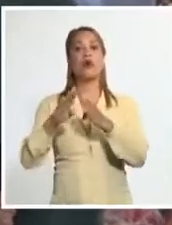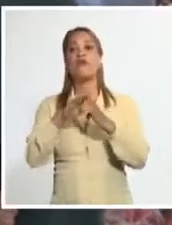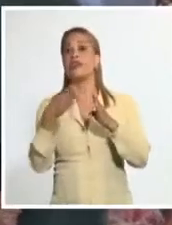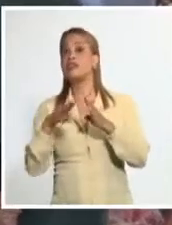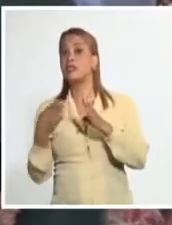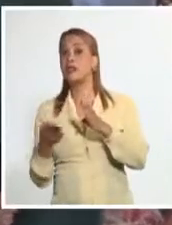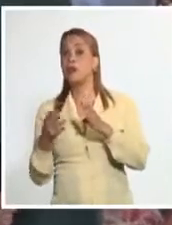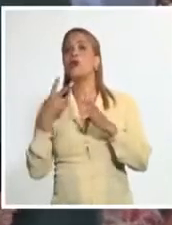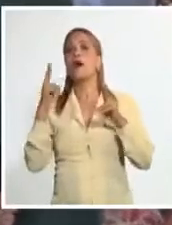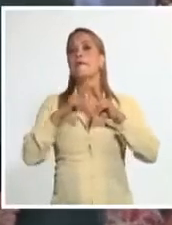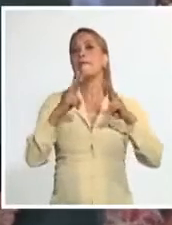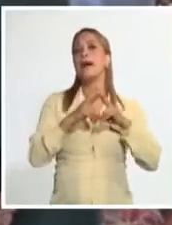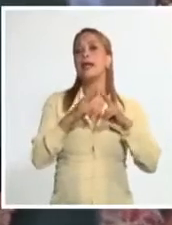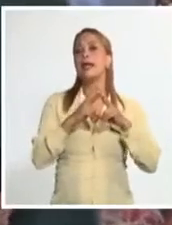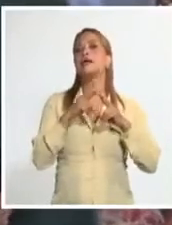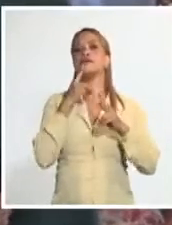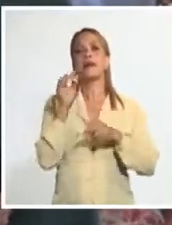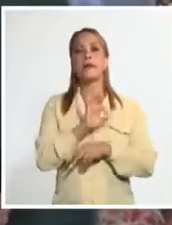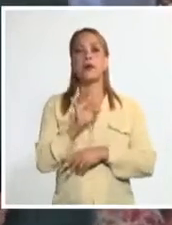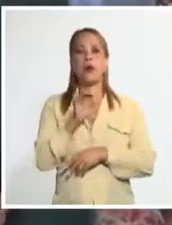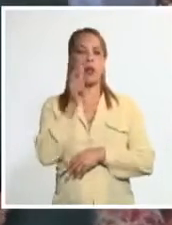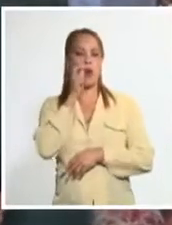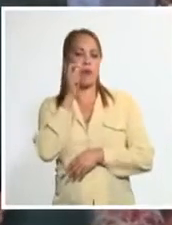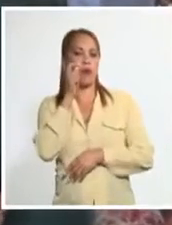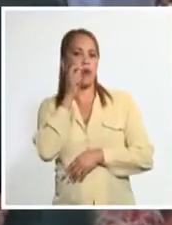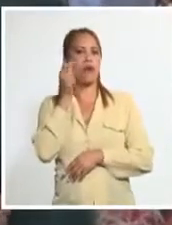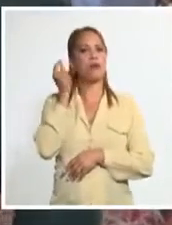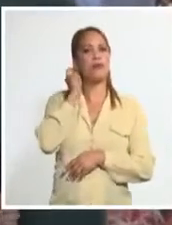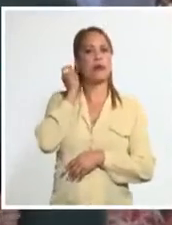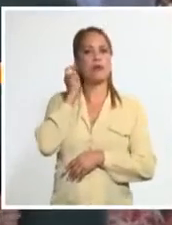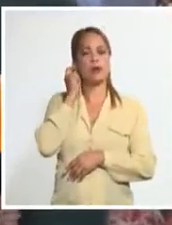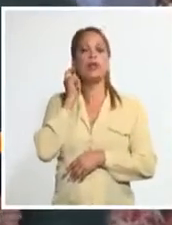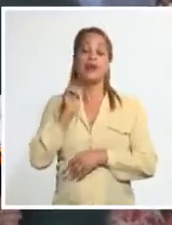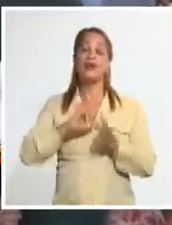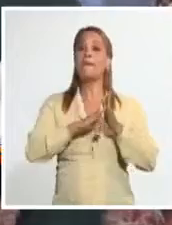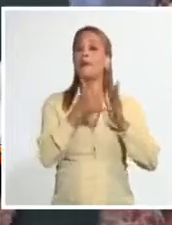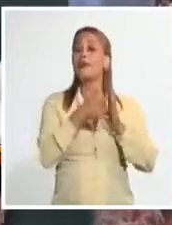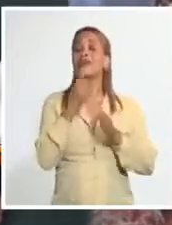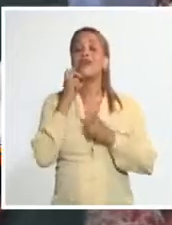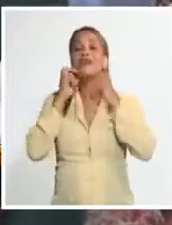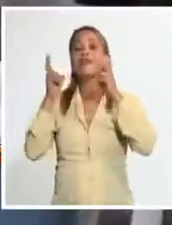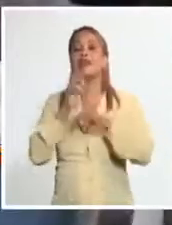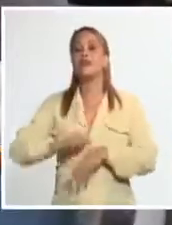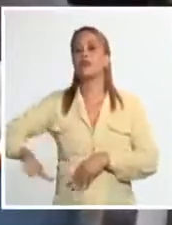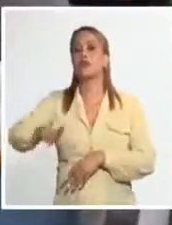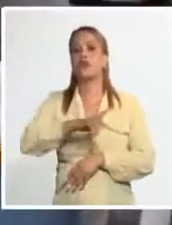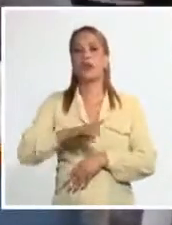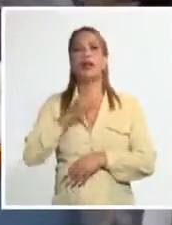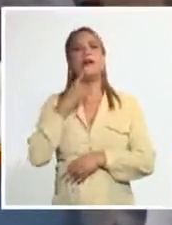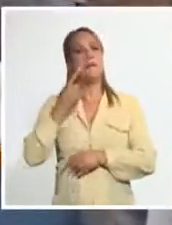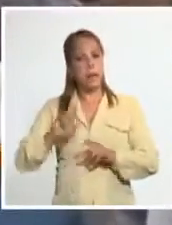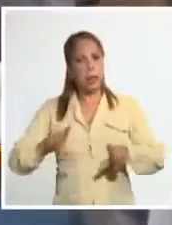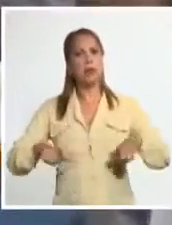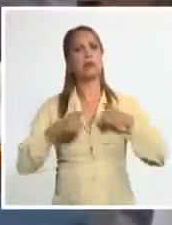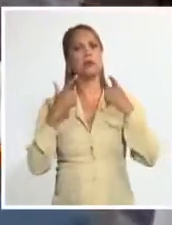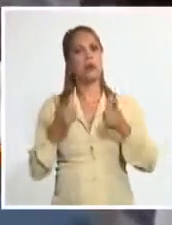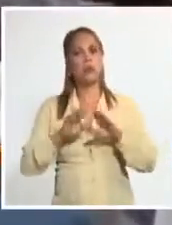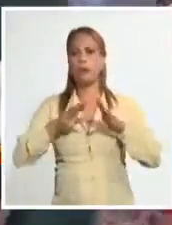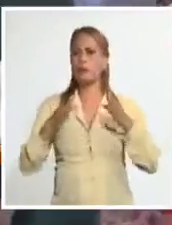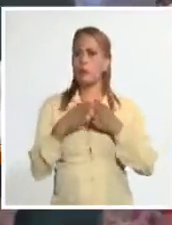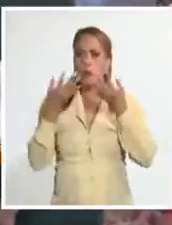parejas del mismo sexo que viven juntas y que tienen un proyecto de vida social, y que al final cumplen con sus deberes